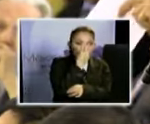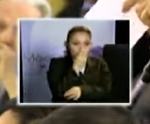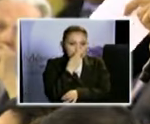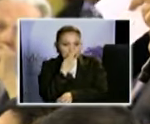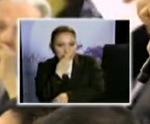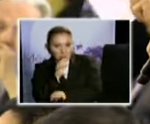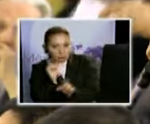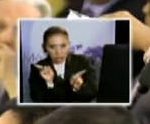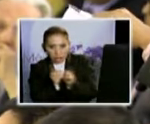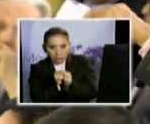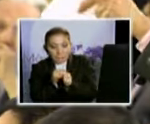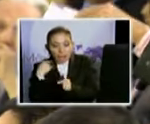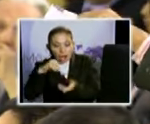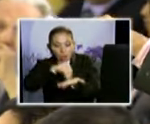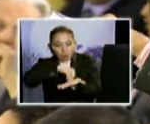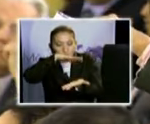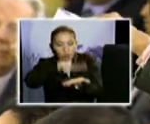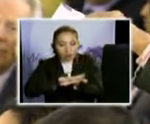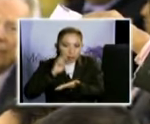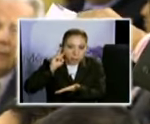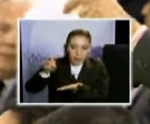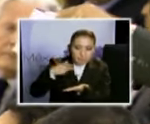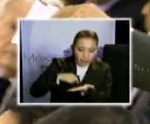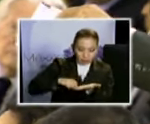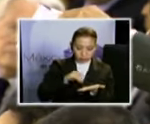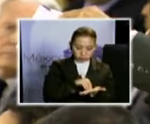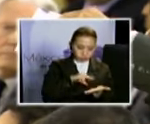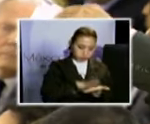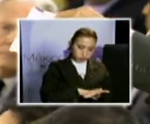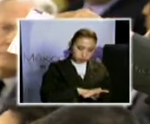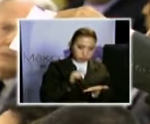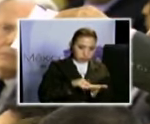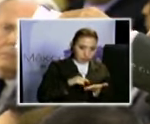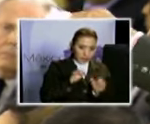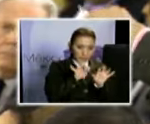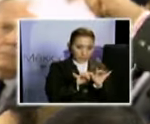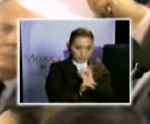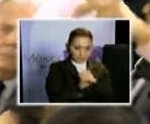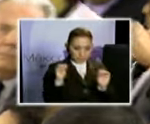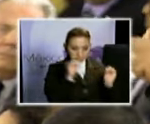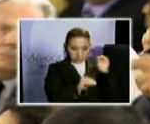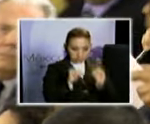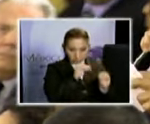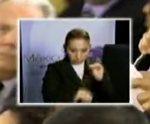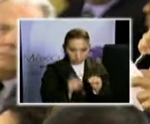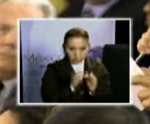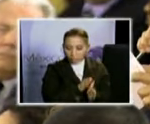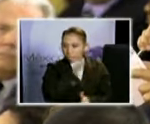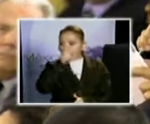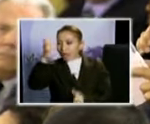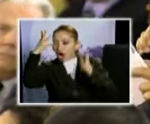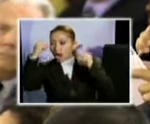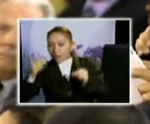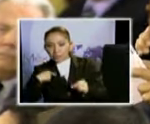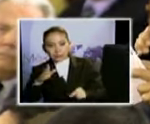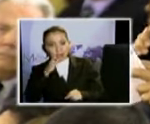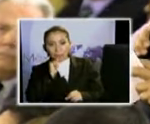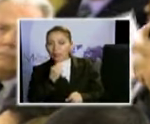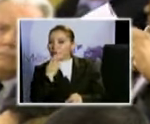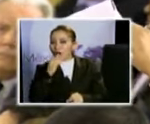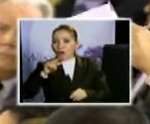pero se registra a esa persona en la base de datos y en cualquier parte que vaya uno de Holanda ya no podrá